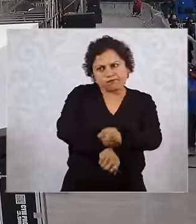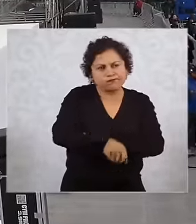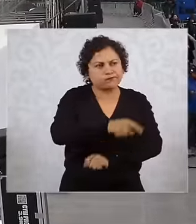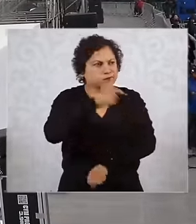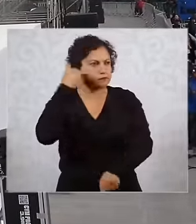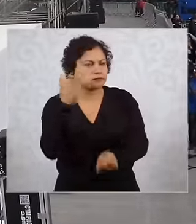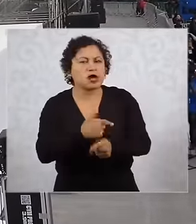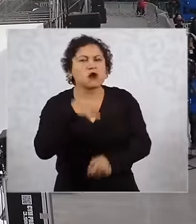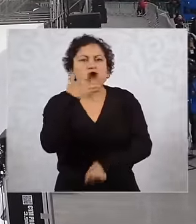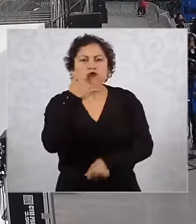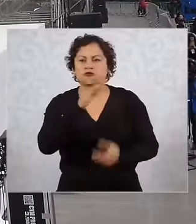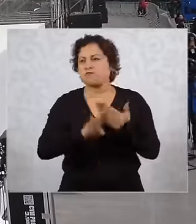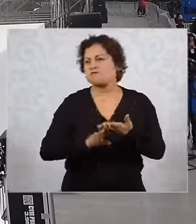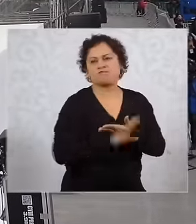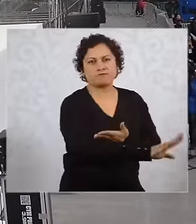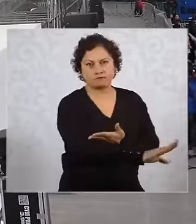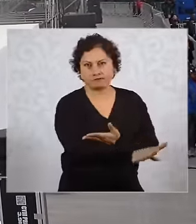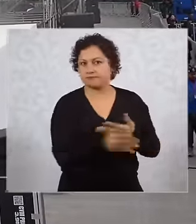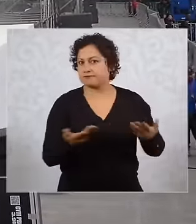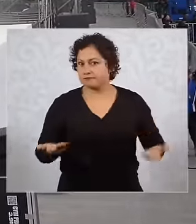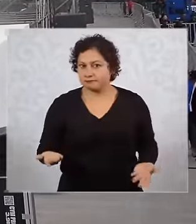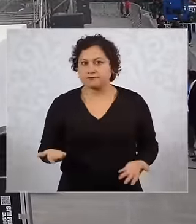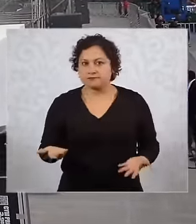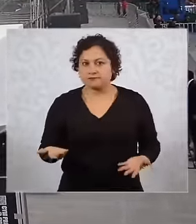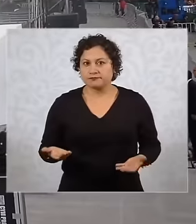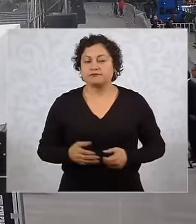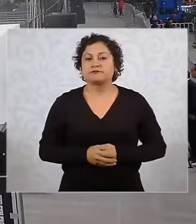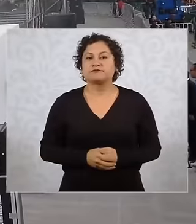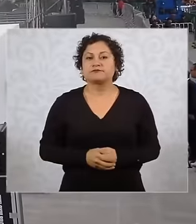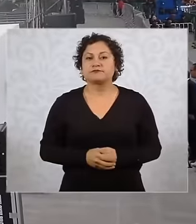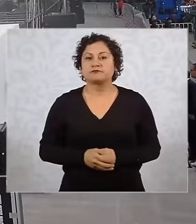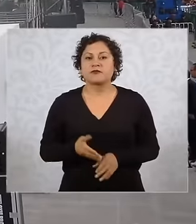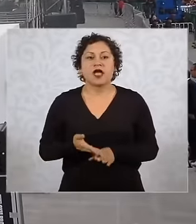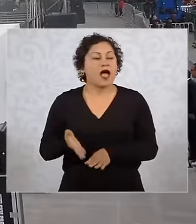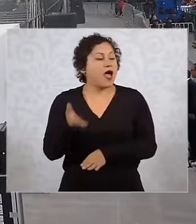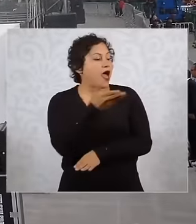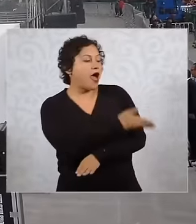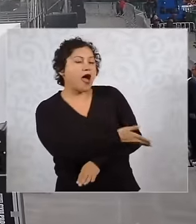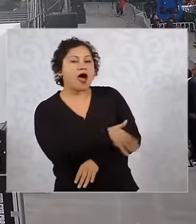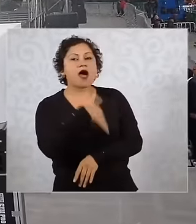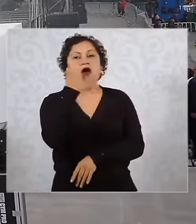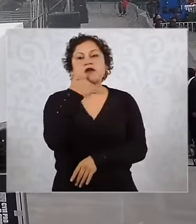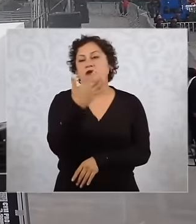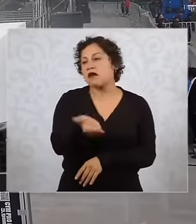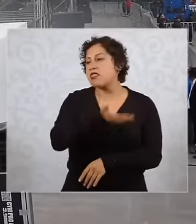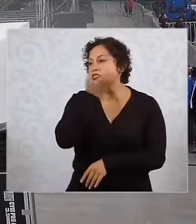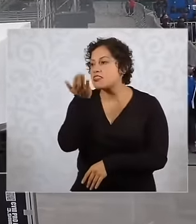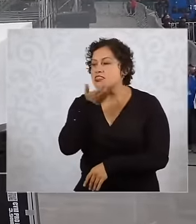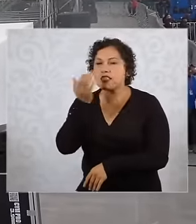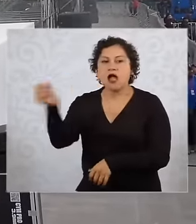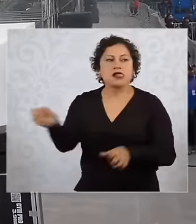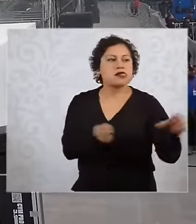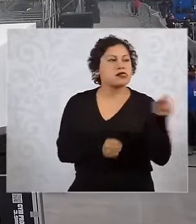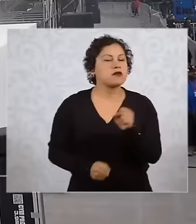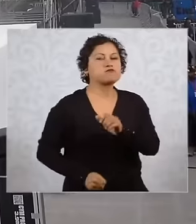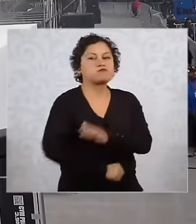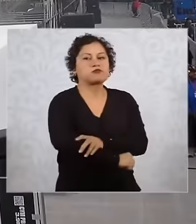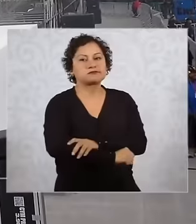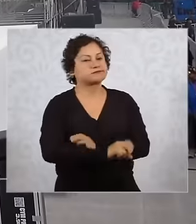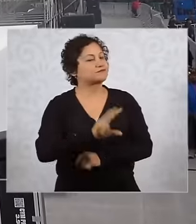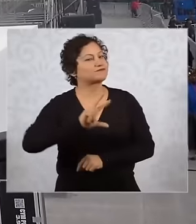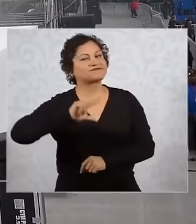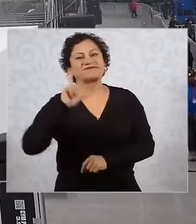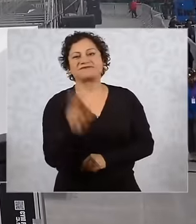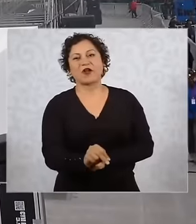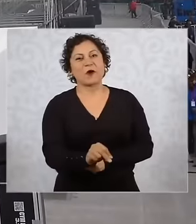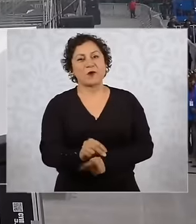de corrupción. No va a regresar el régimen de corrupción y de privilegios. Nuestra